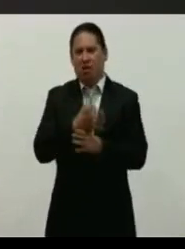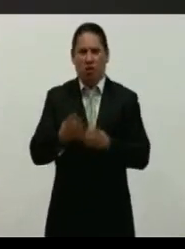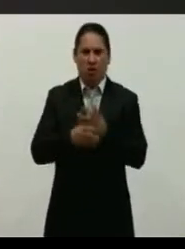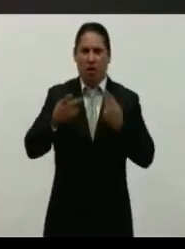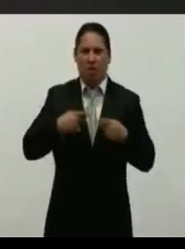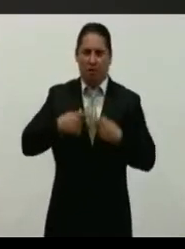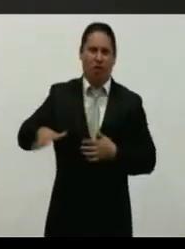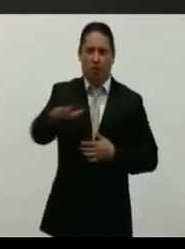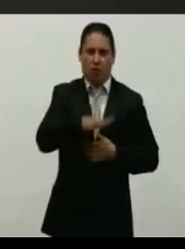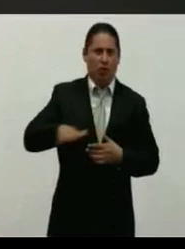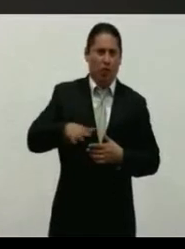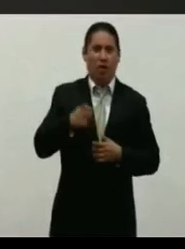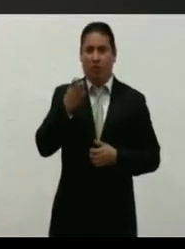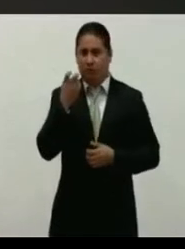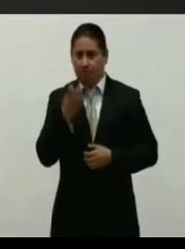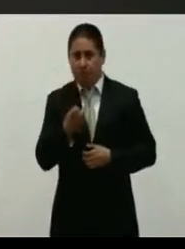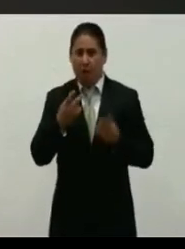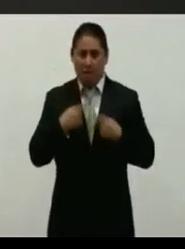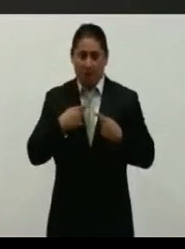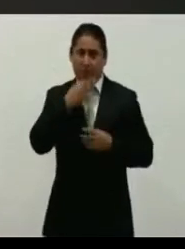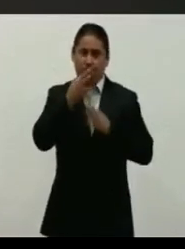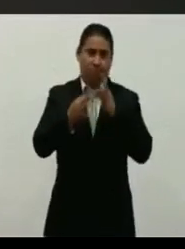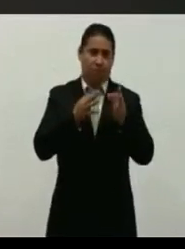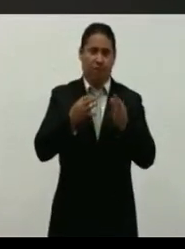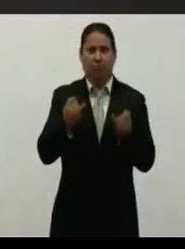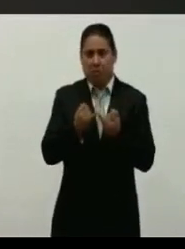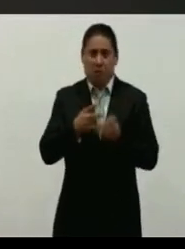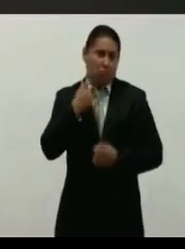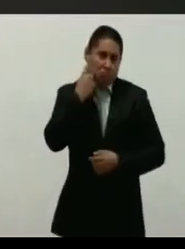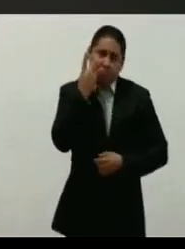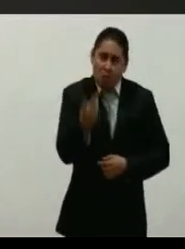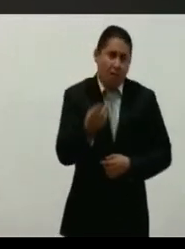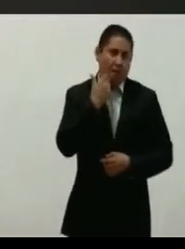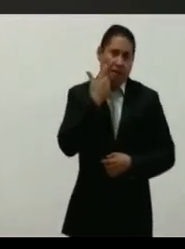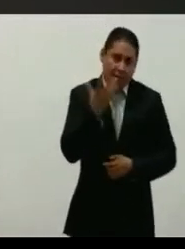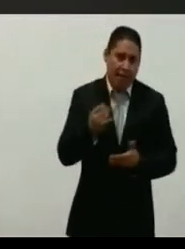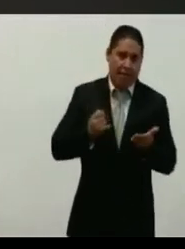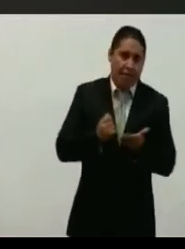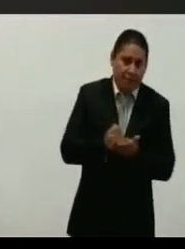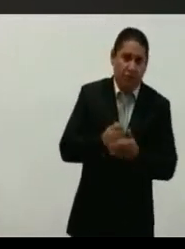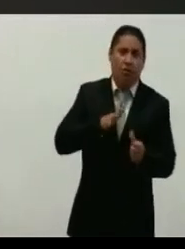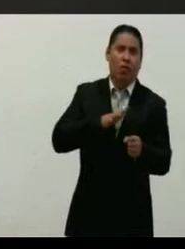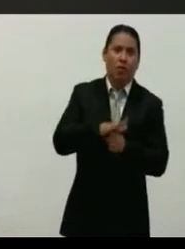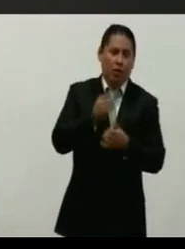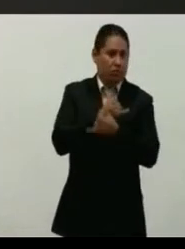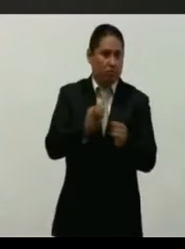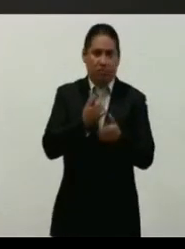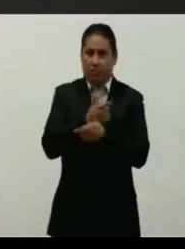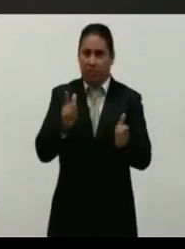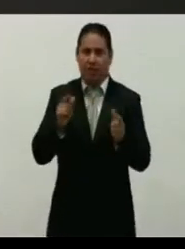canal mediante el cual la población manifiesta su voluntad y ratifica su confianza en las